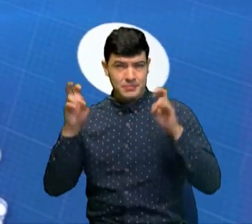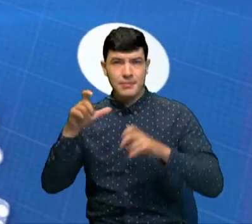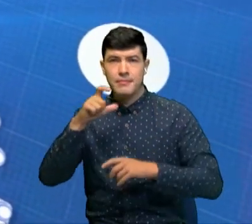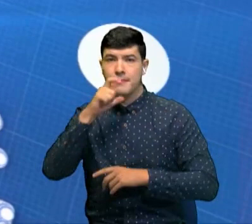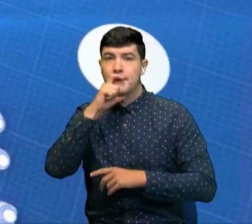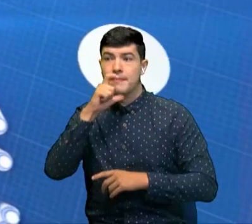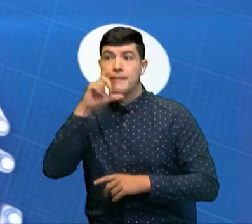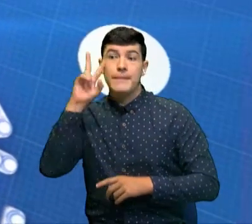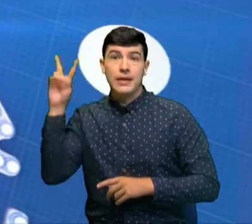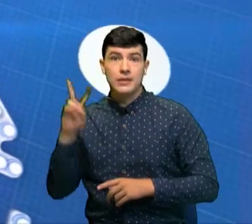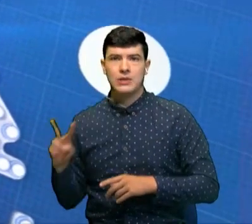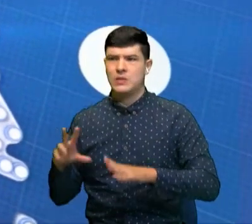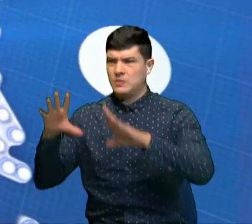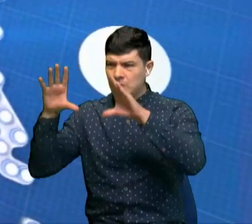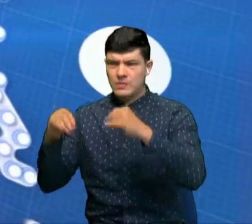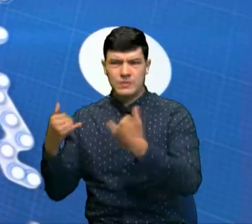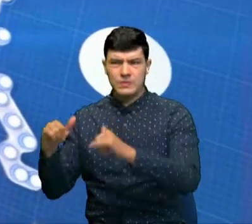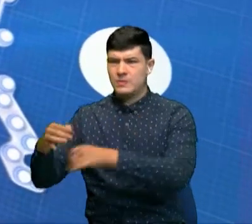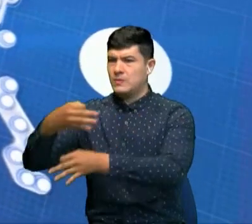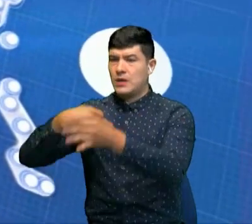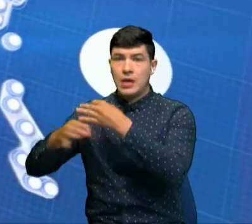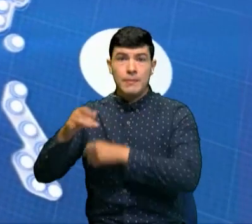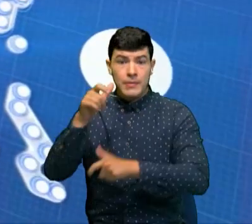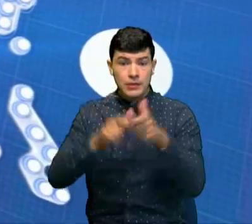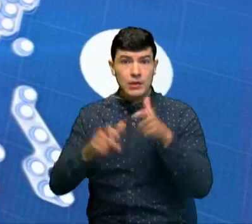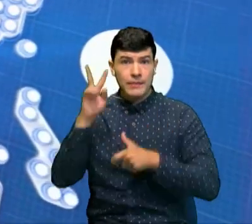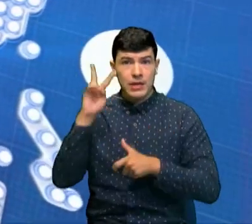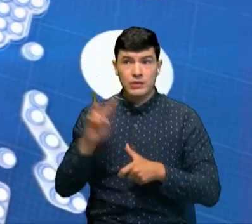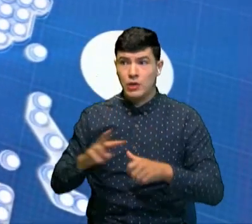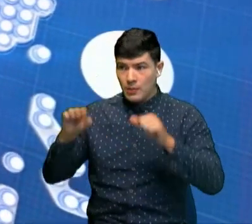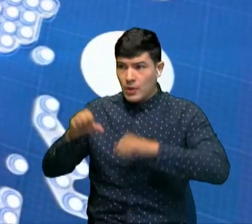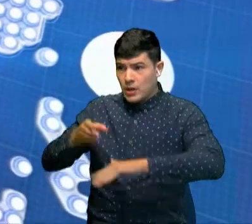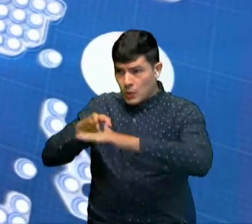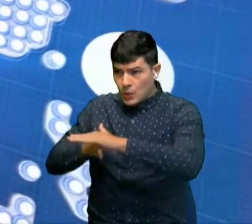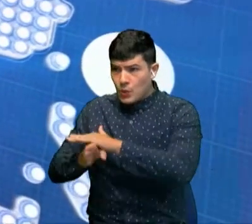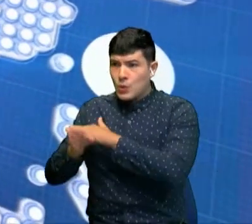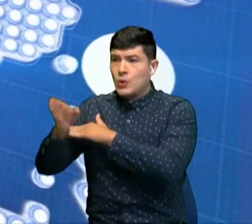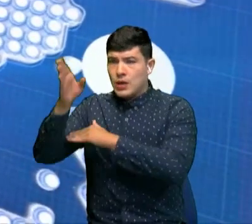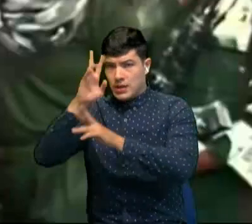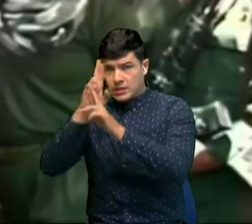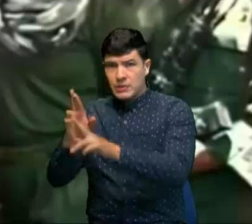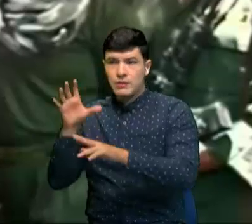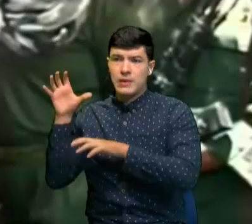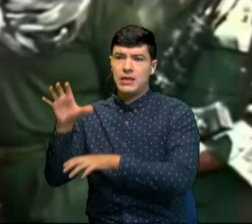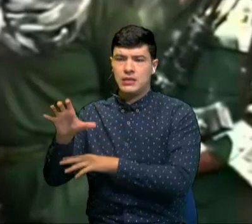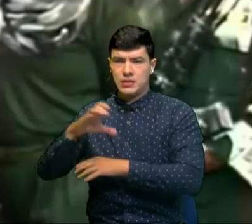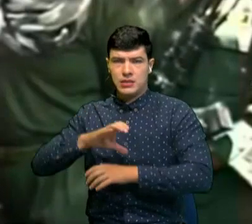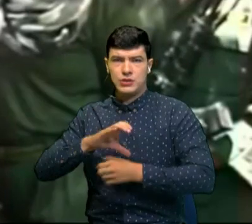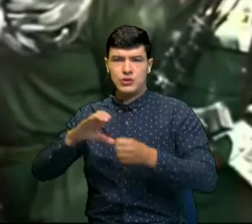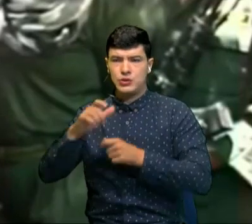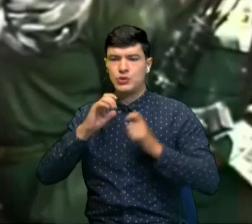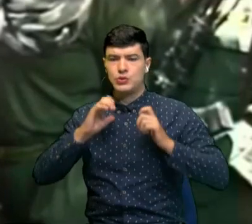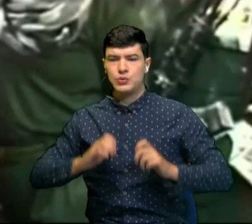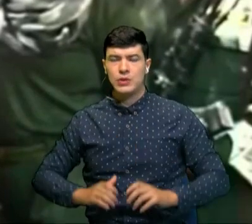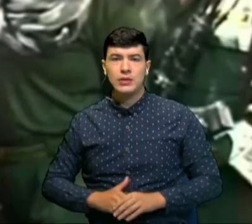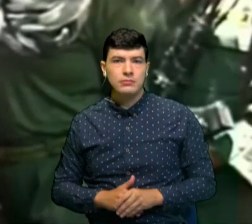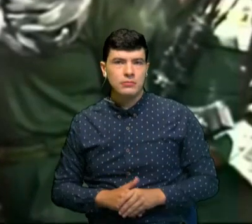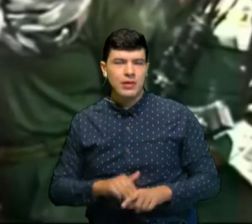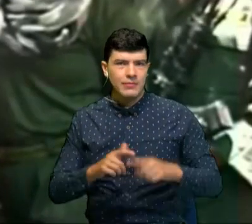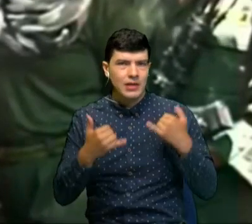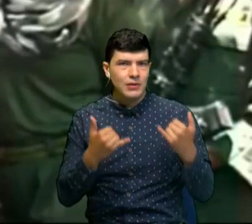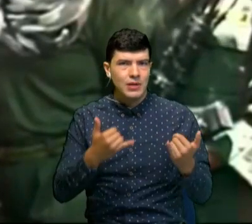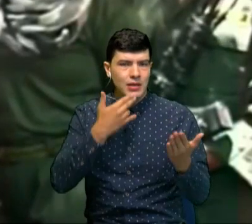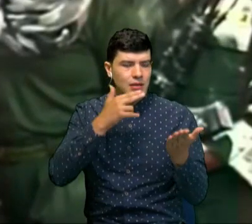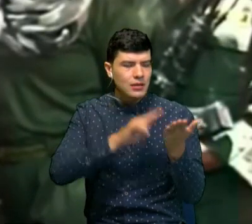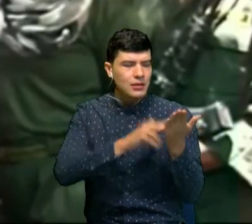en condiciones de dignidad y con absoluto respeto de sus derechos como ciudadanos mencionan también en este documento que alia